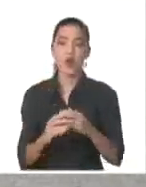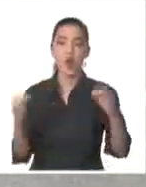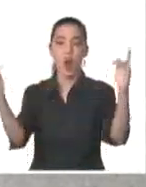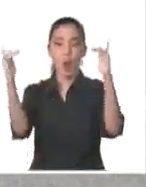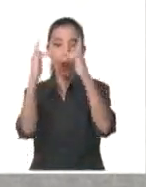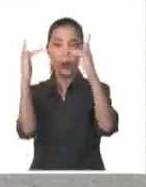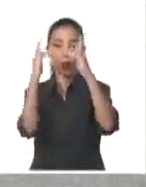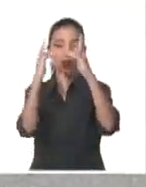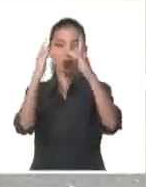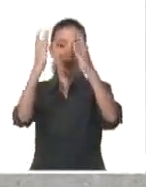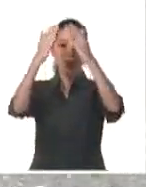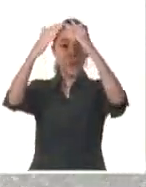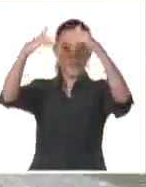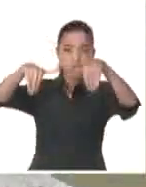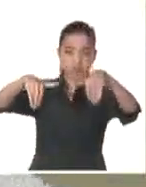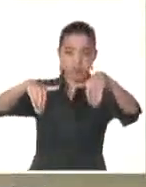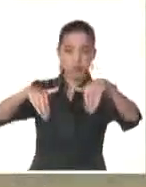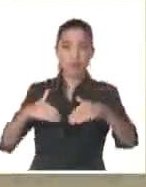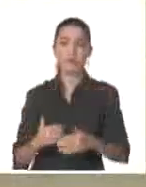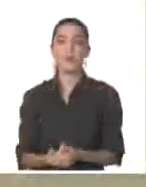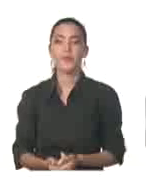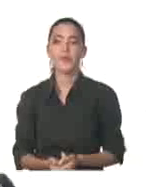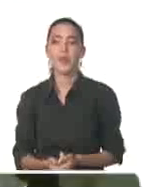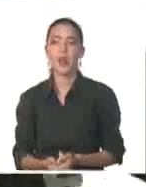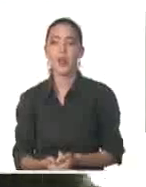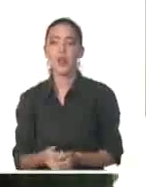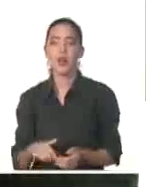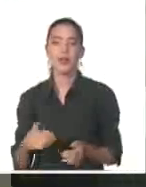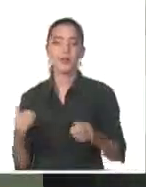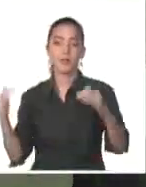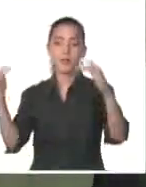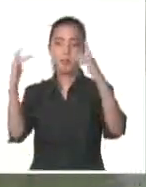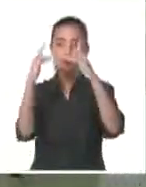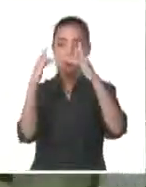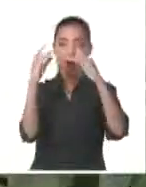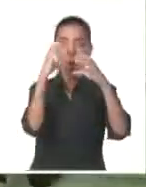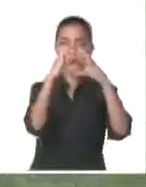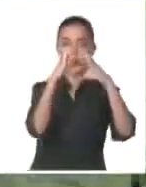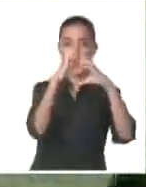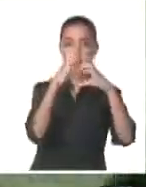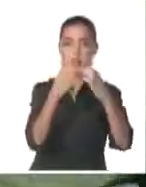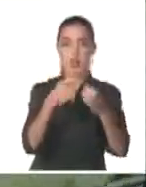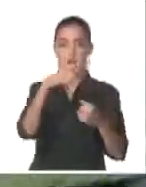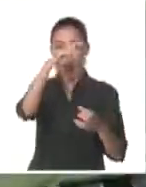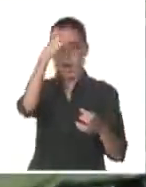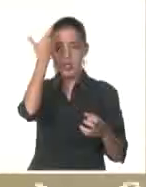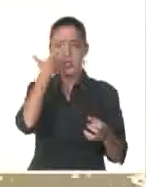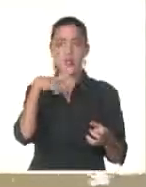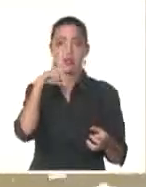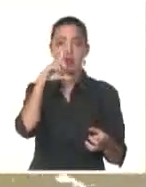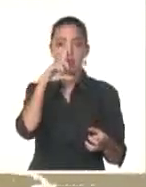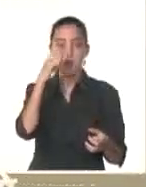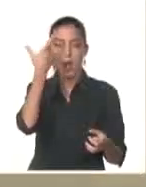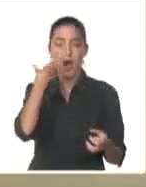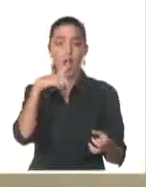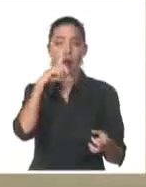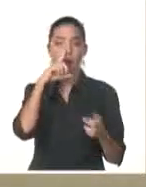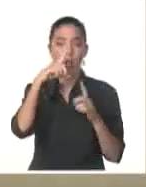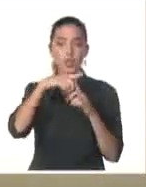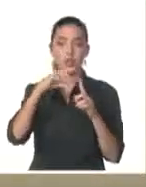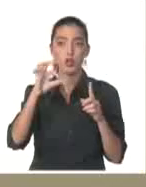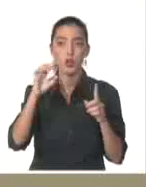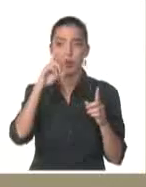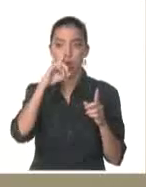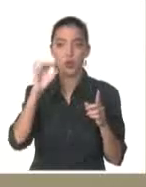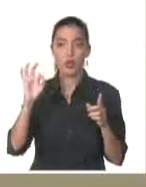las aguas en la carretera que comunica San Antonio del Sur con Imías y que impide el paso vía terrestre tanto a ese otro municipio como a otras